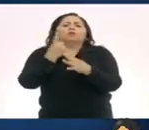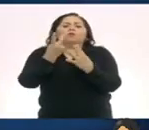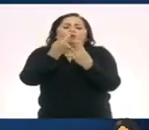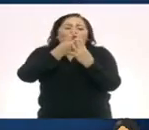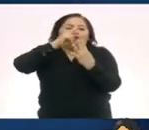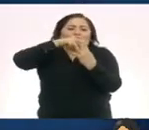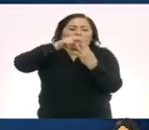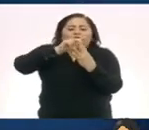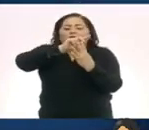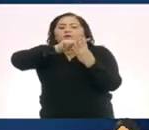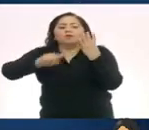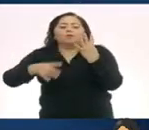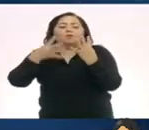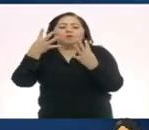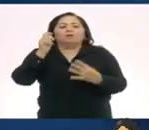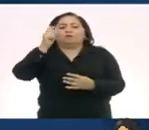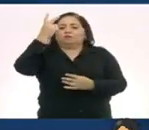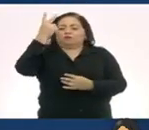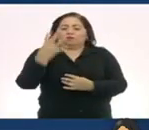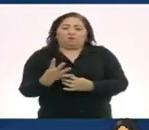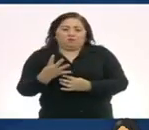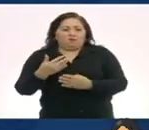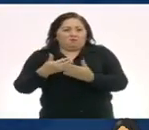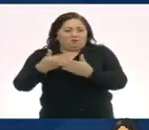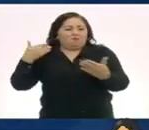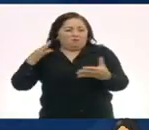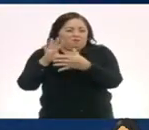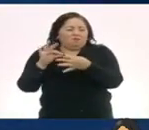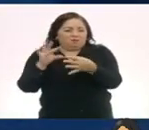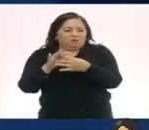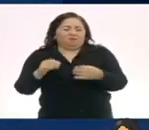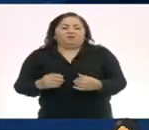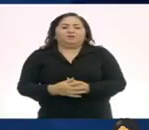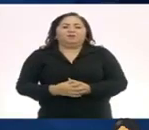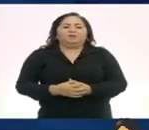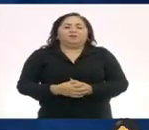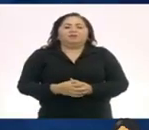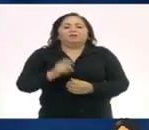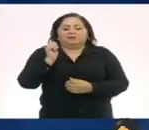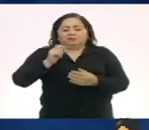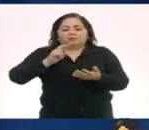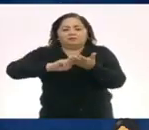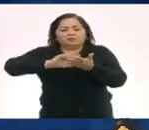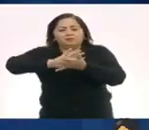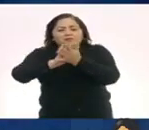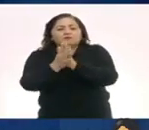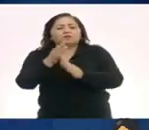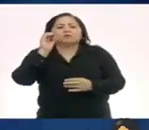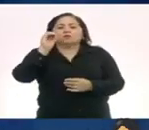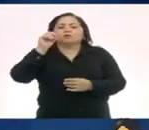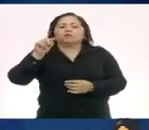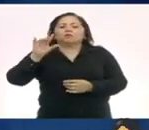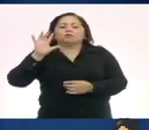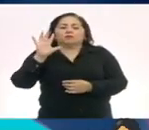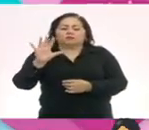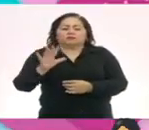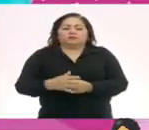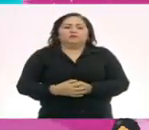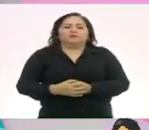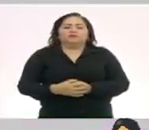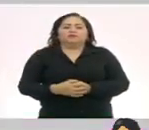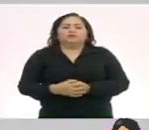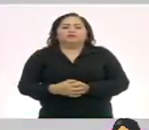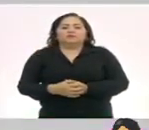si hacemos la misma operación de hace un momento, vemos que equivale a 0.5. Eso es exactamente lo que yo quería enseñarles a los